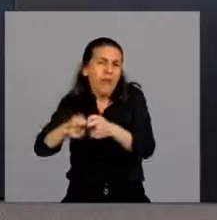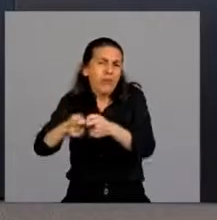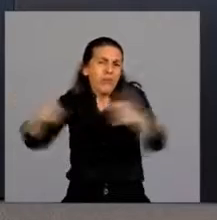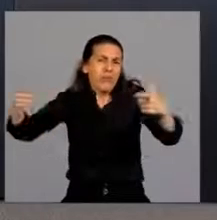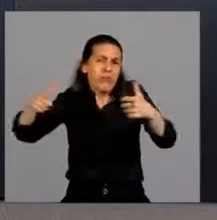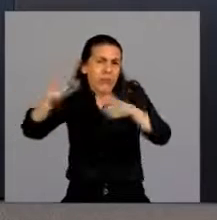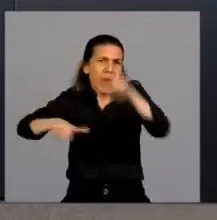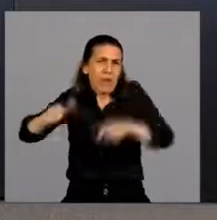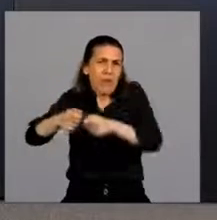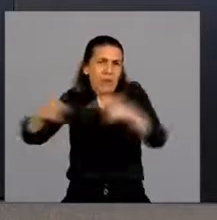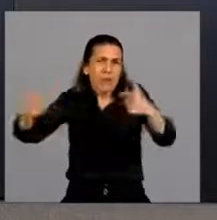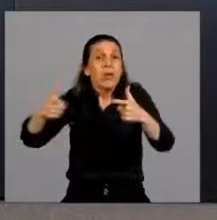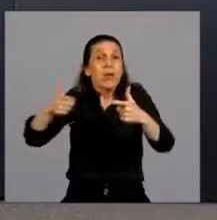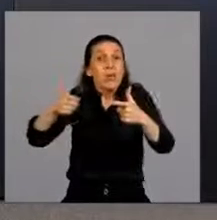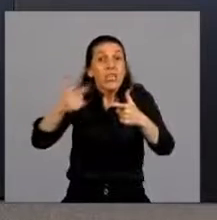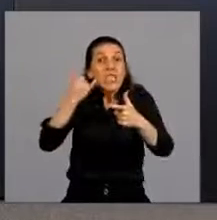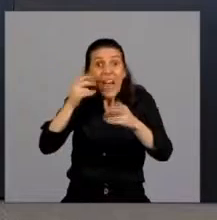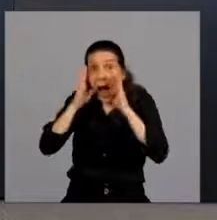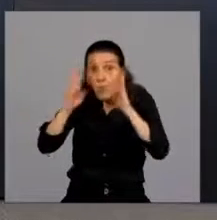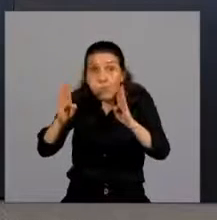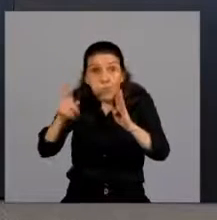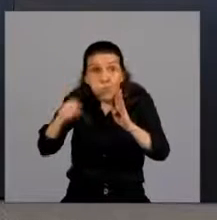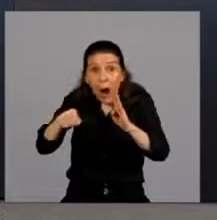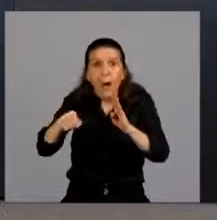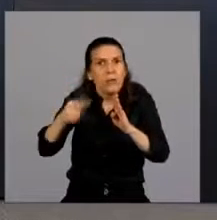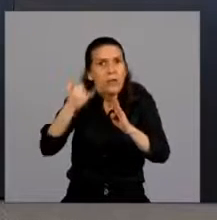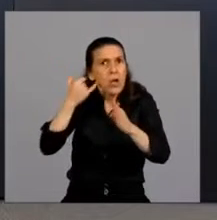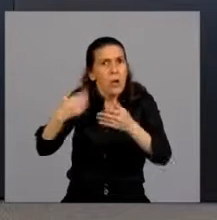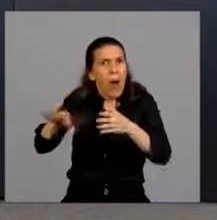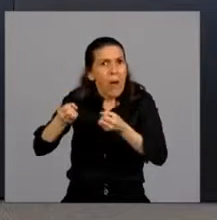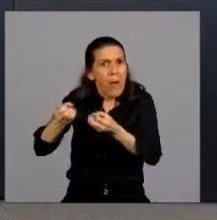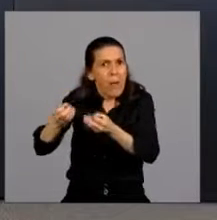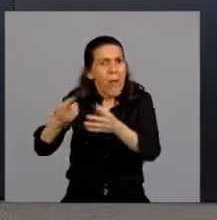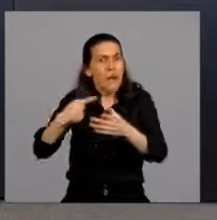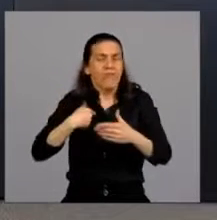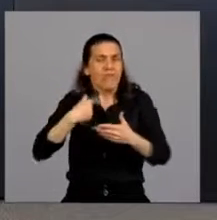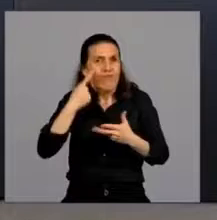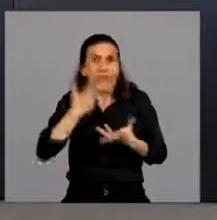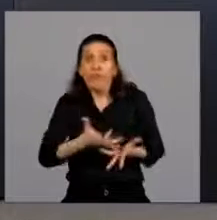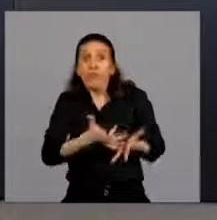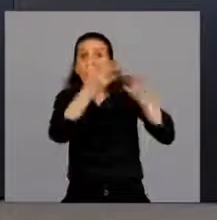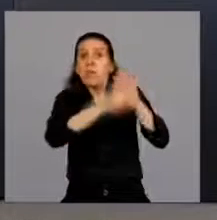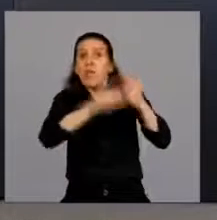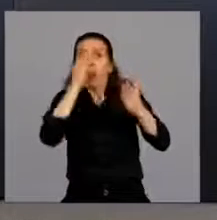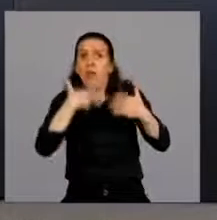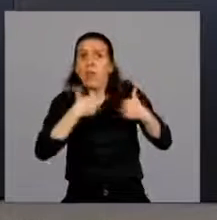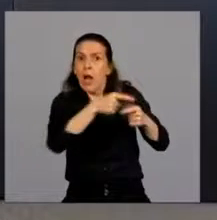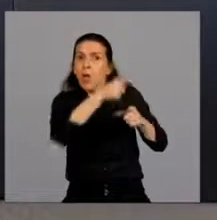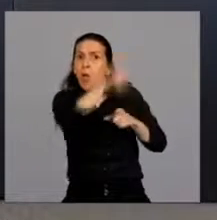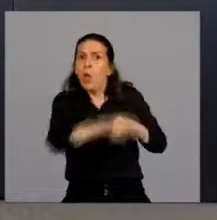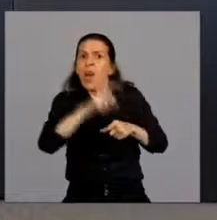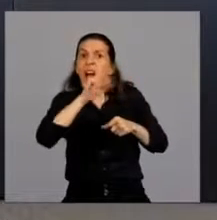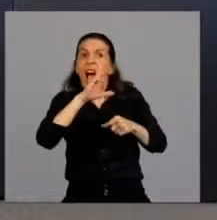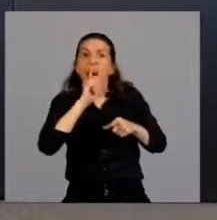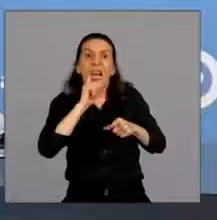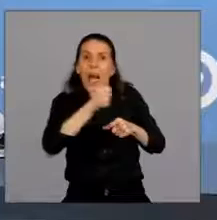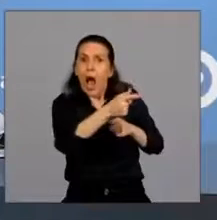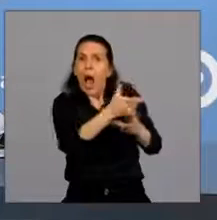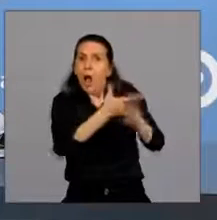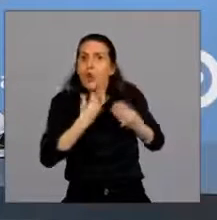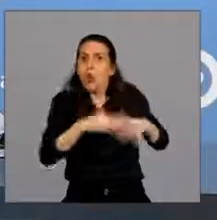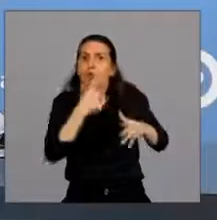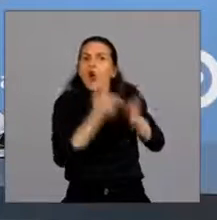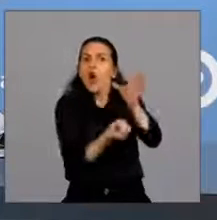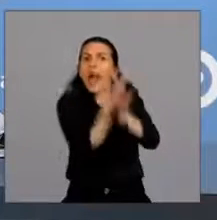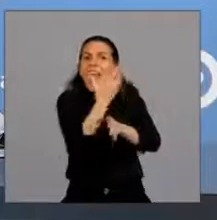haciendo, y está funcionando muy bien, y también destaco una vez más al Ministerio de Salud, Carla nos ayuda mucho con esto, es el plan Detectar.